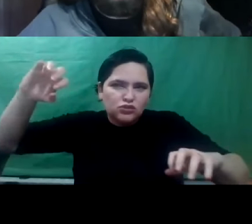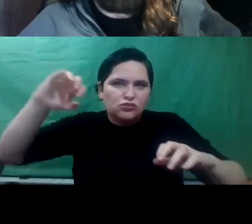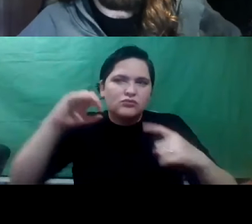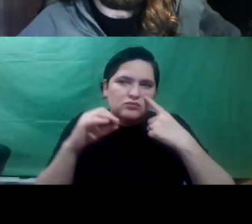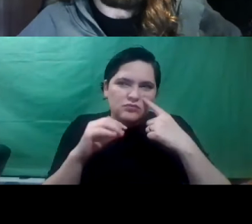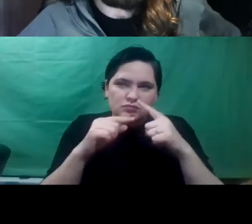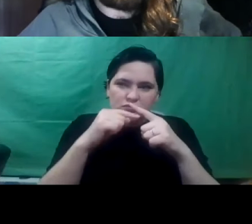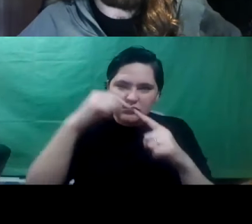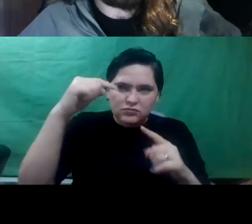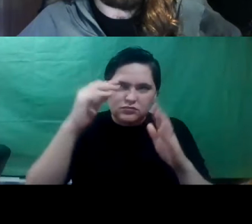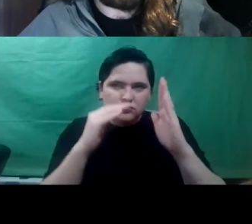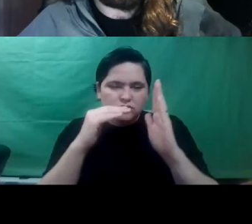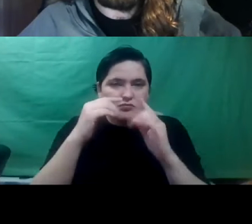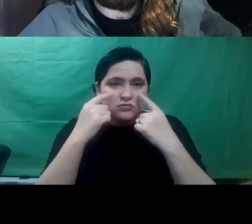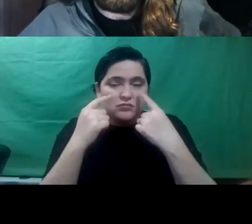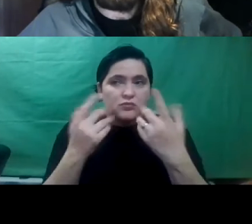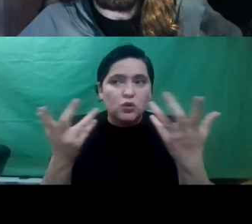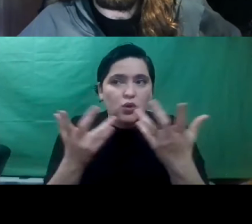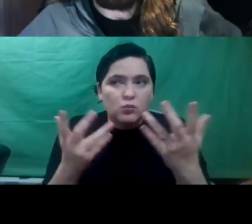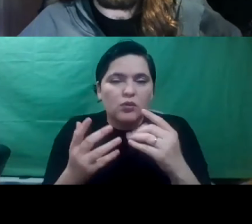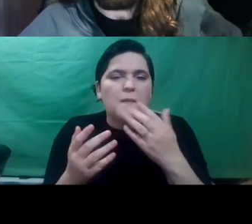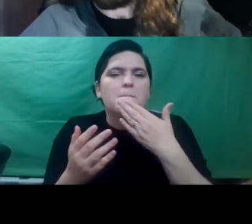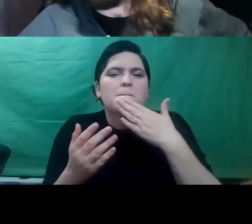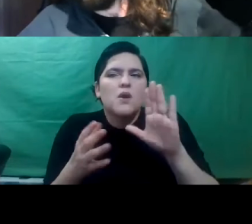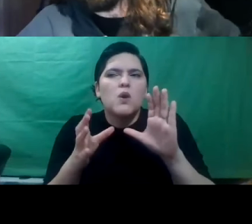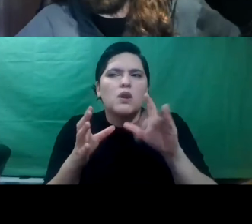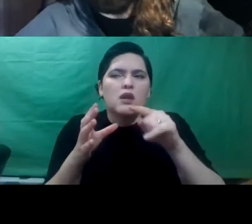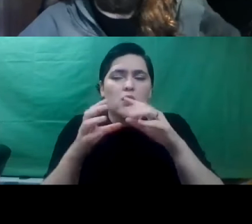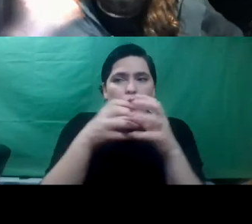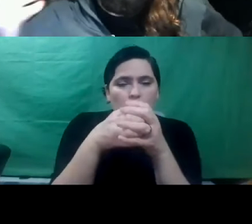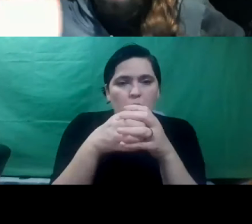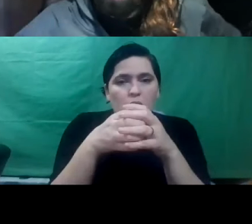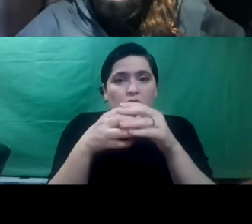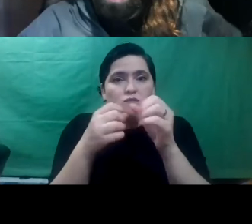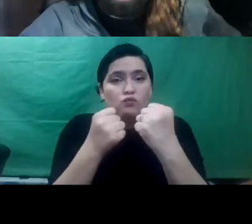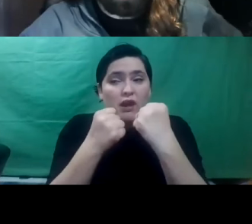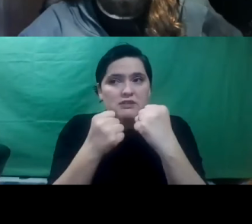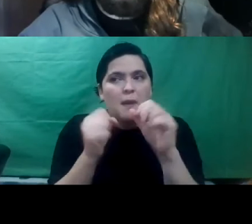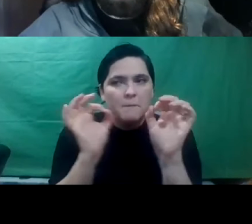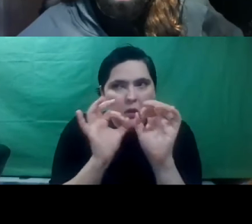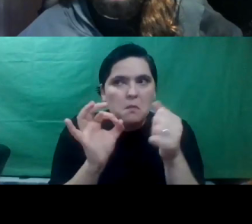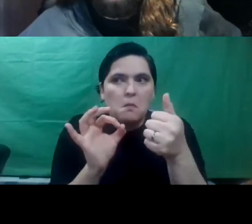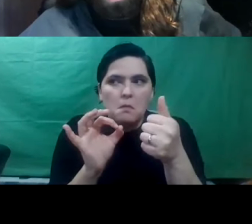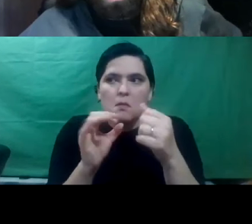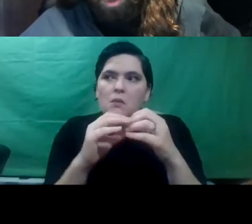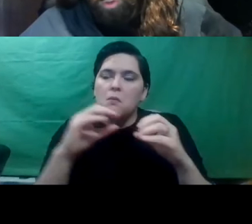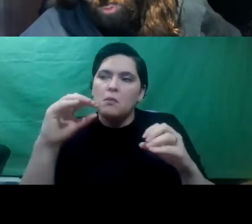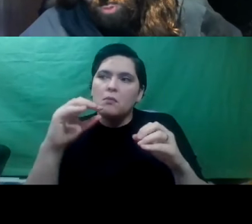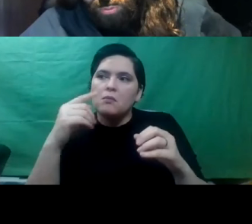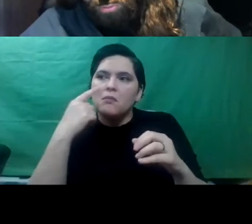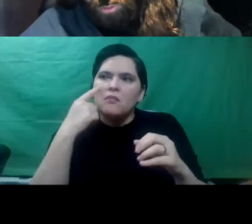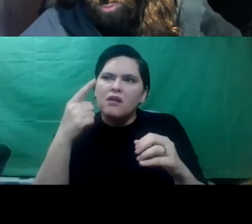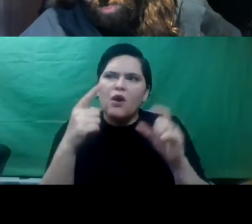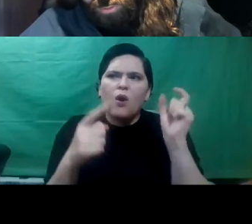algoritmo que me permite seleccionar el grupo de regiones que se explica mejor por la fuerza y descartar las que no. Y lo que pasa, curiosamente, es que justamente los